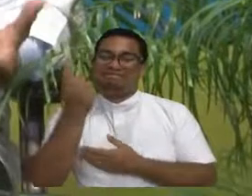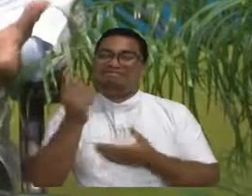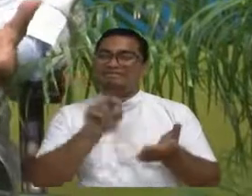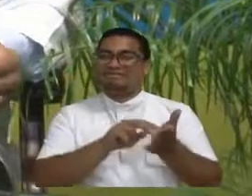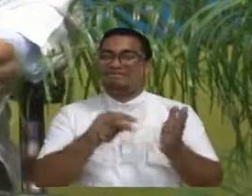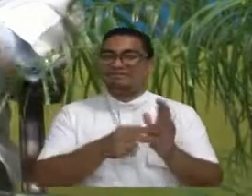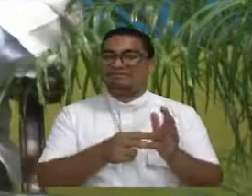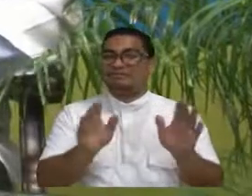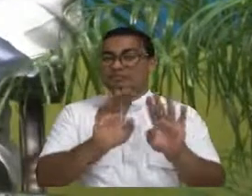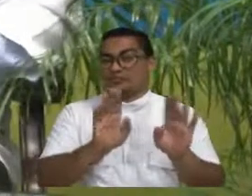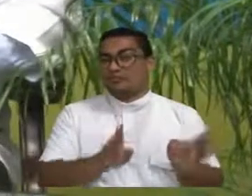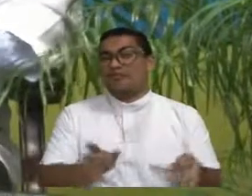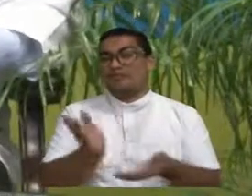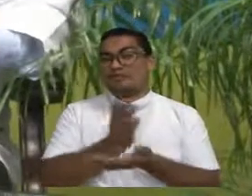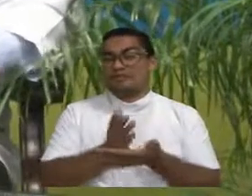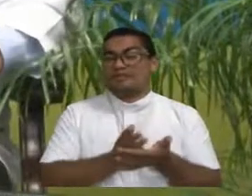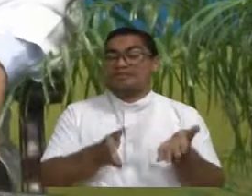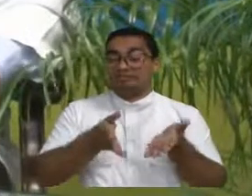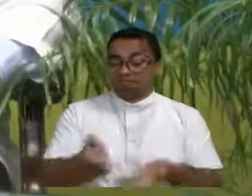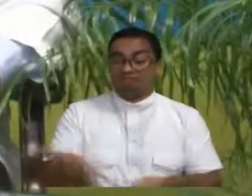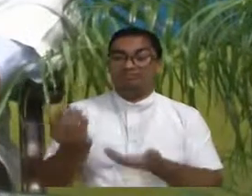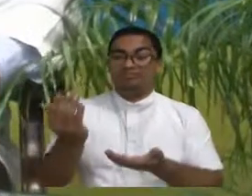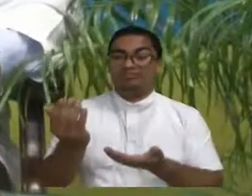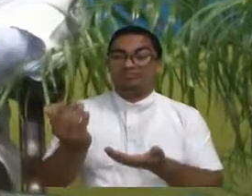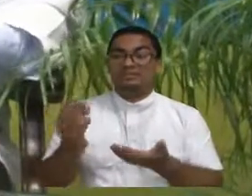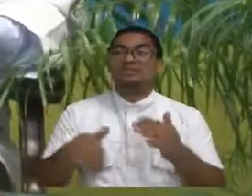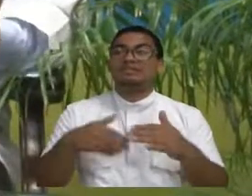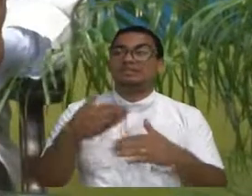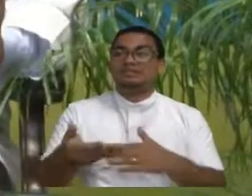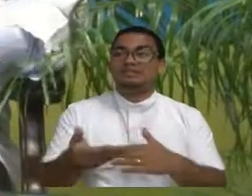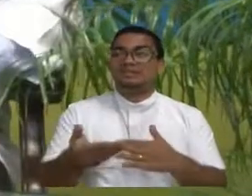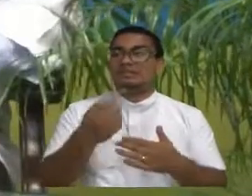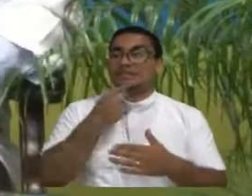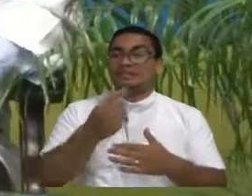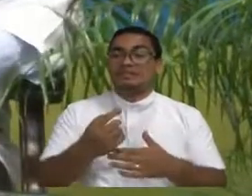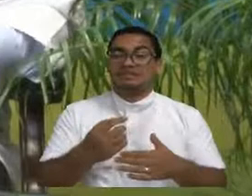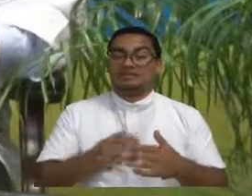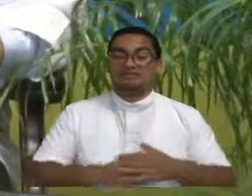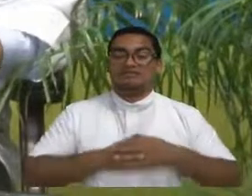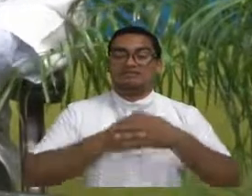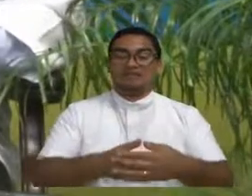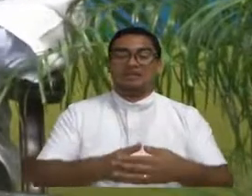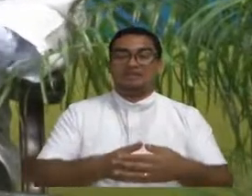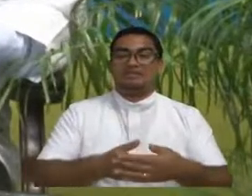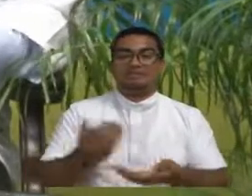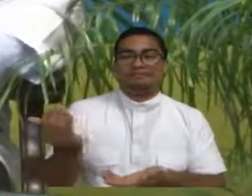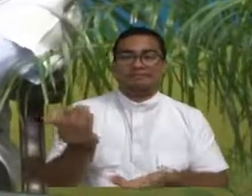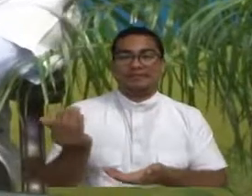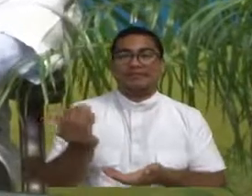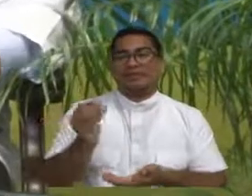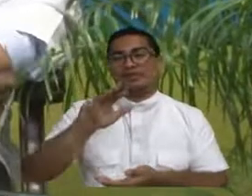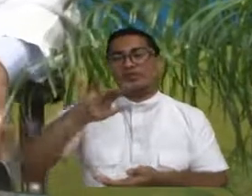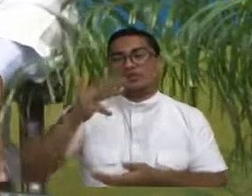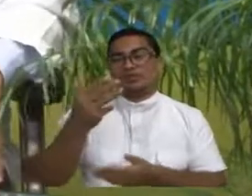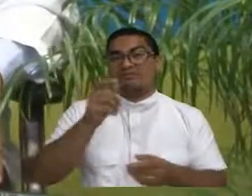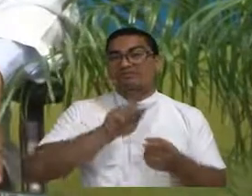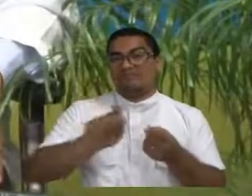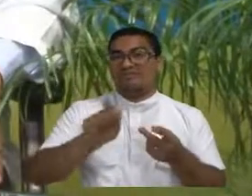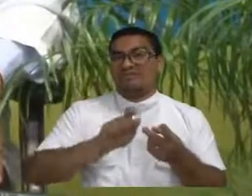ocurren cambios después del parto. Imaginémonos cargar un bebé, otro ser dentro de su vientre,